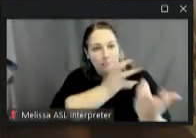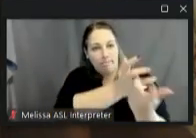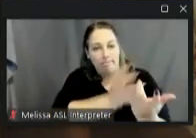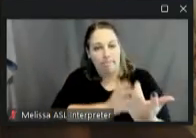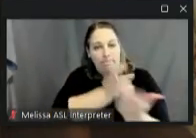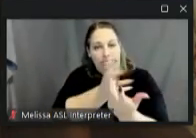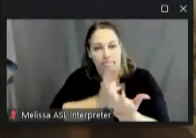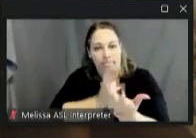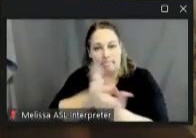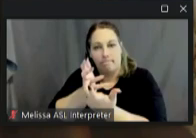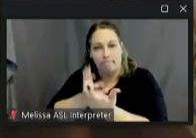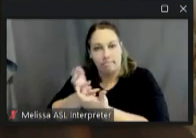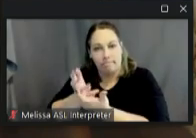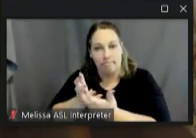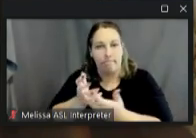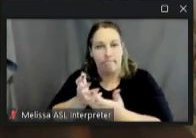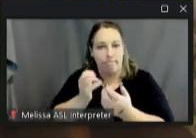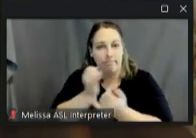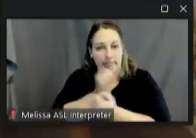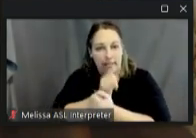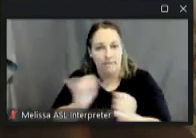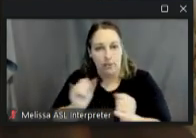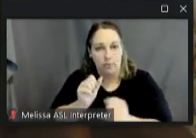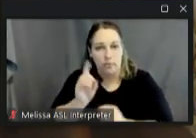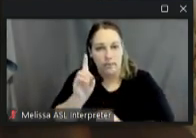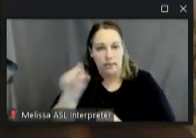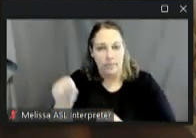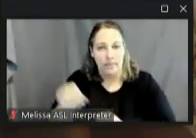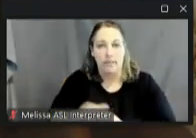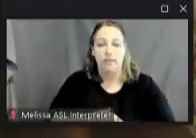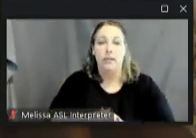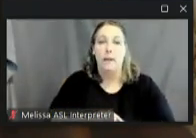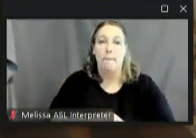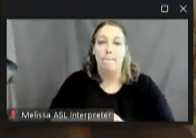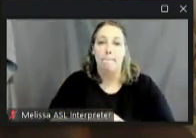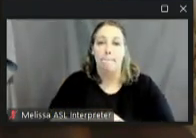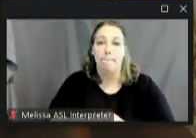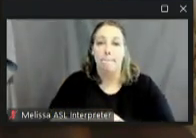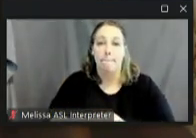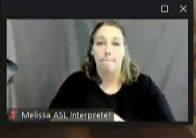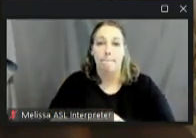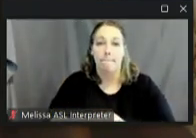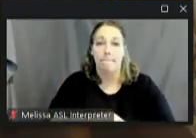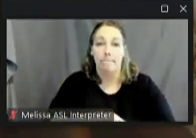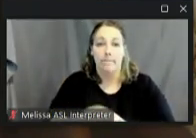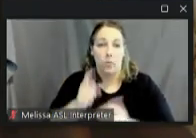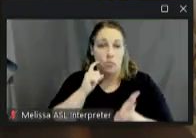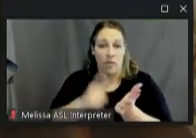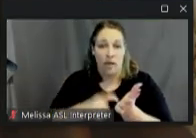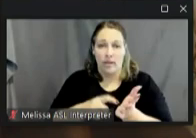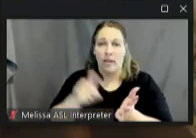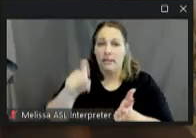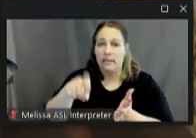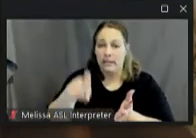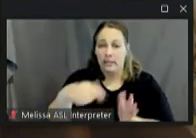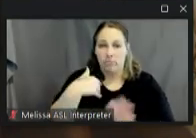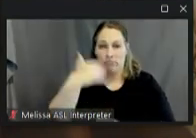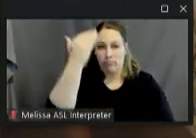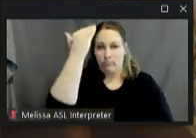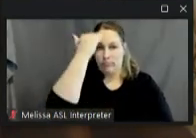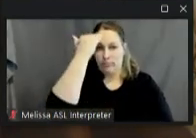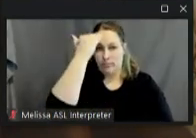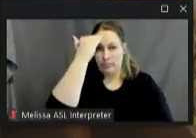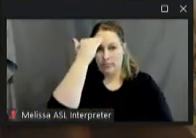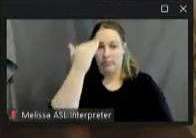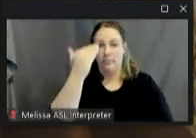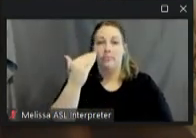Sabemos, reconocemos la necesidad que existe como país de forma general en la creación de data,